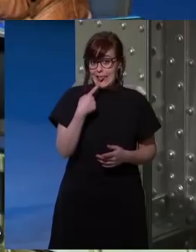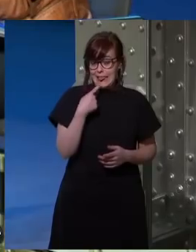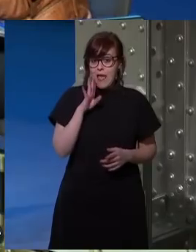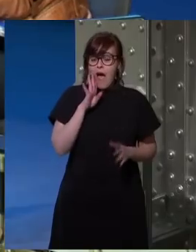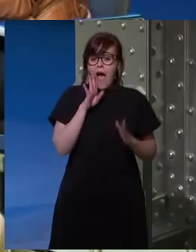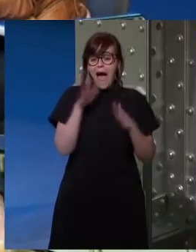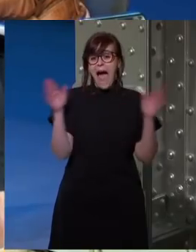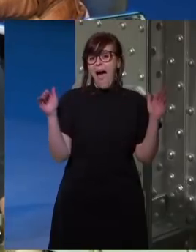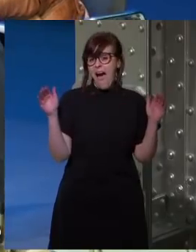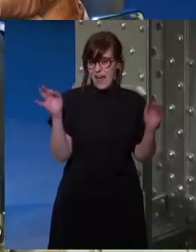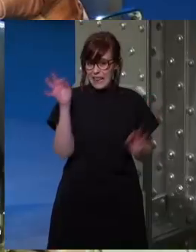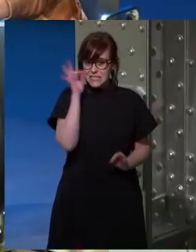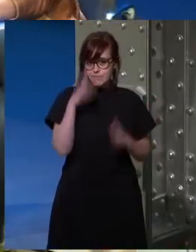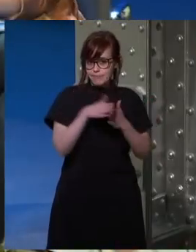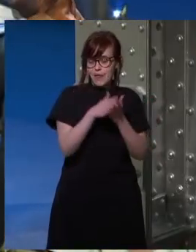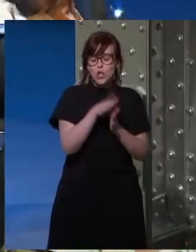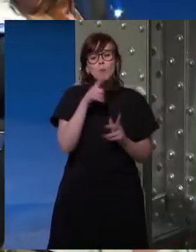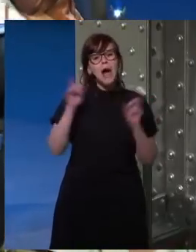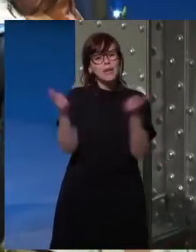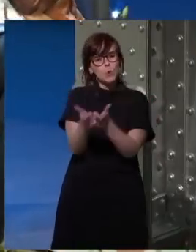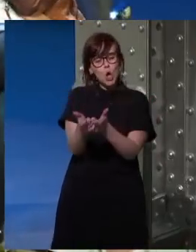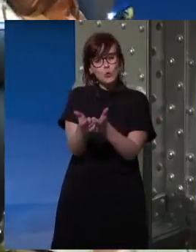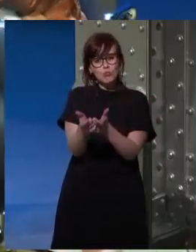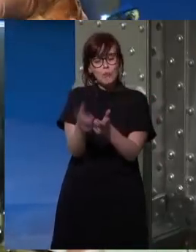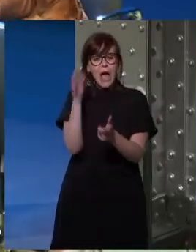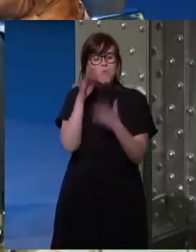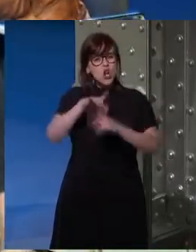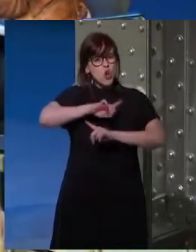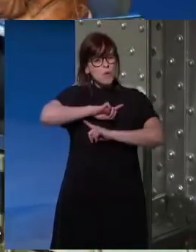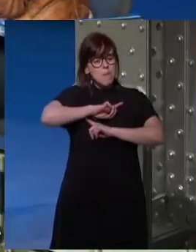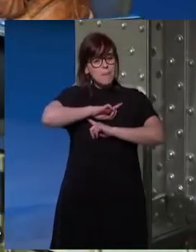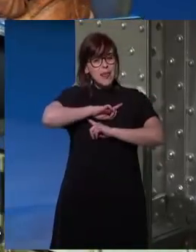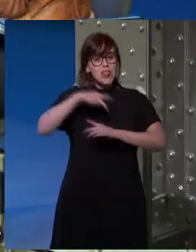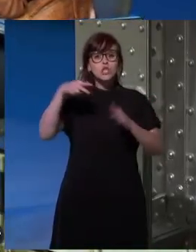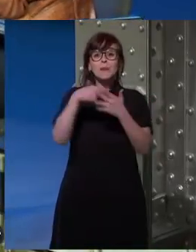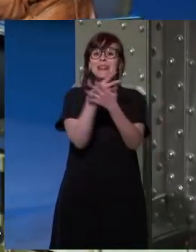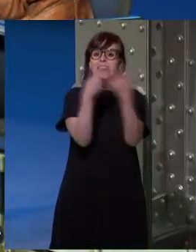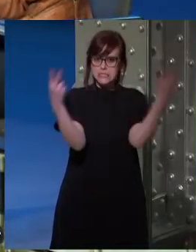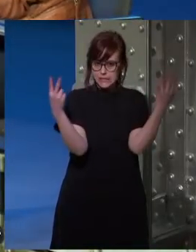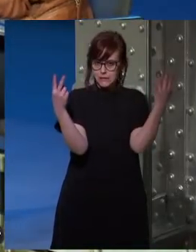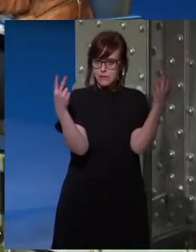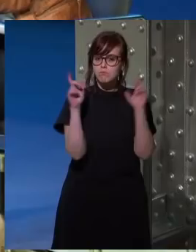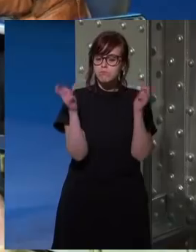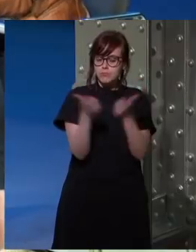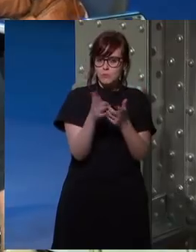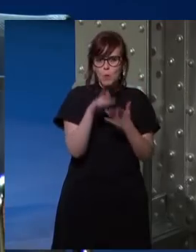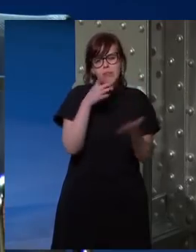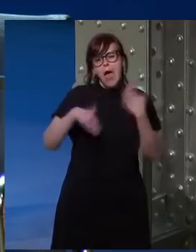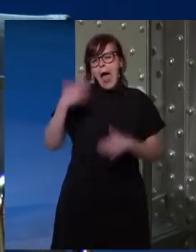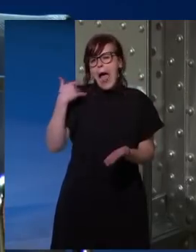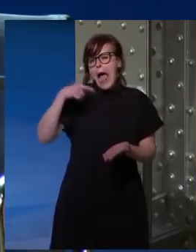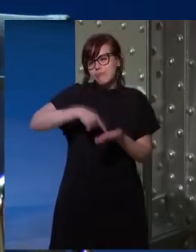pues Ángeles al arrancar. Sí, yo me reúno con Ángeles, que era pues en noviembre, yo creo, de 2017, y bueno, llevaba mucho